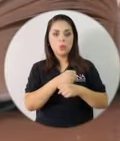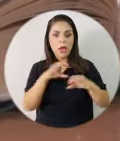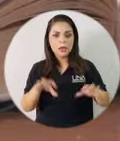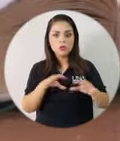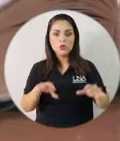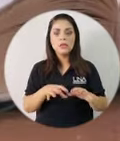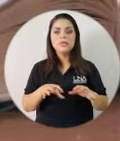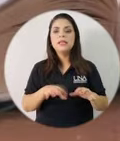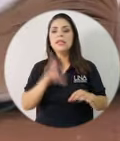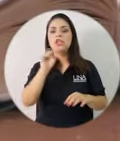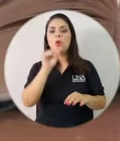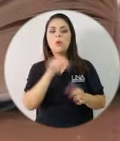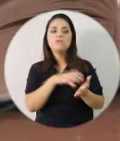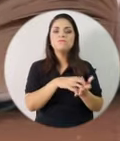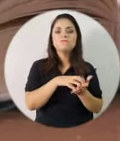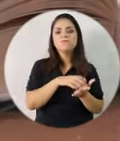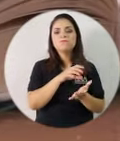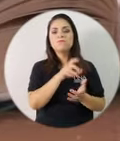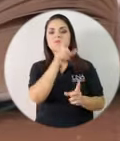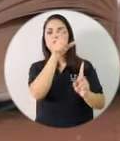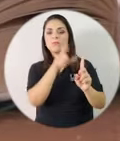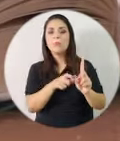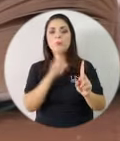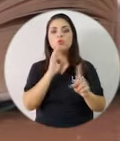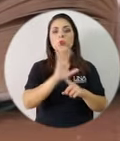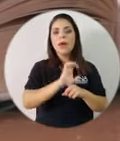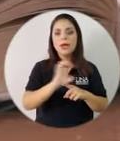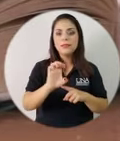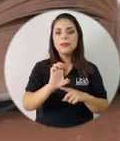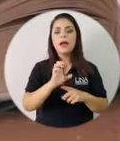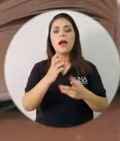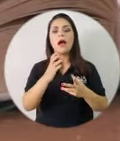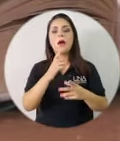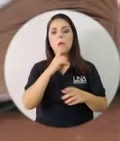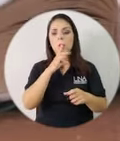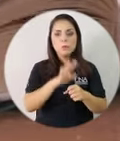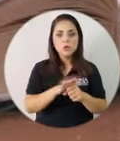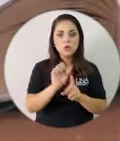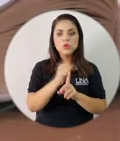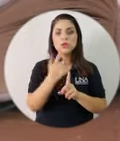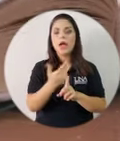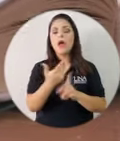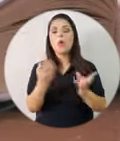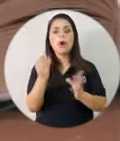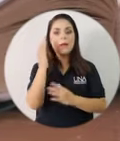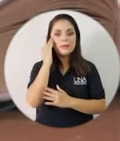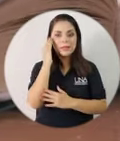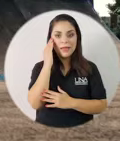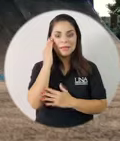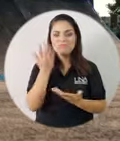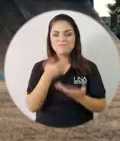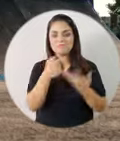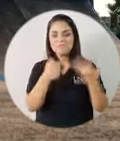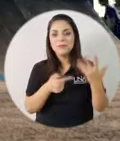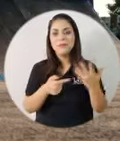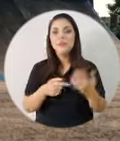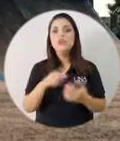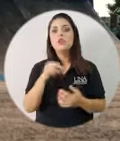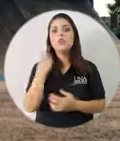por sus valores, por su ética, por su compromiso social y por su capacidad para ser agentes de cambio y no solamente,